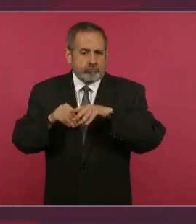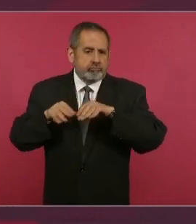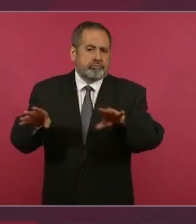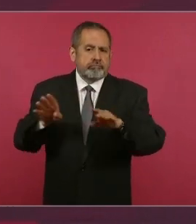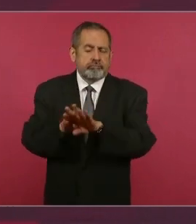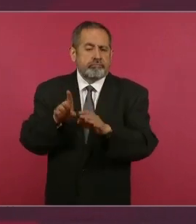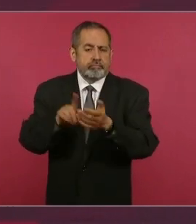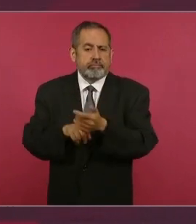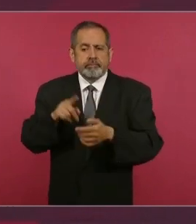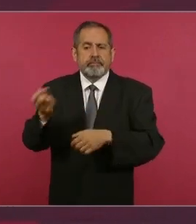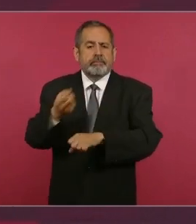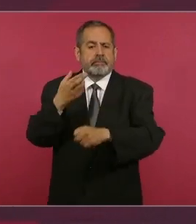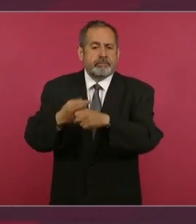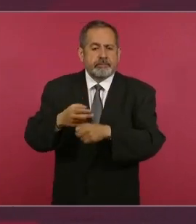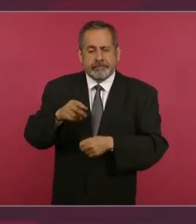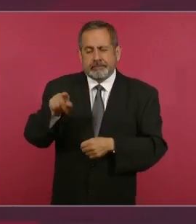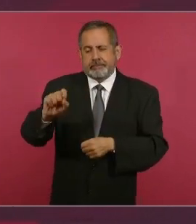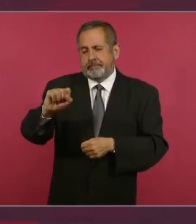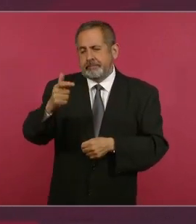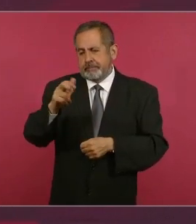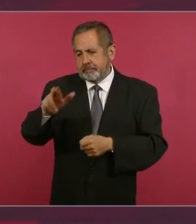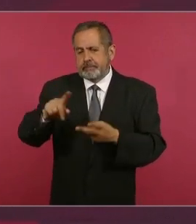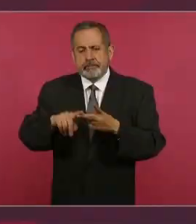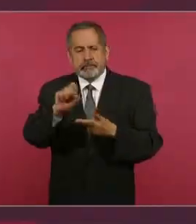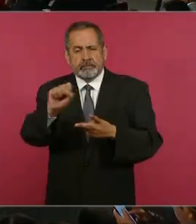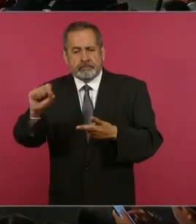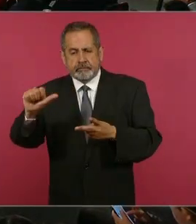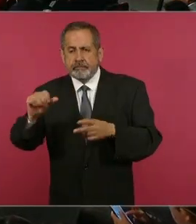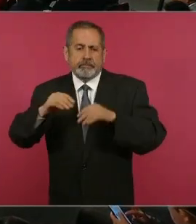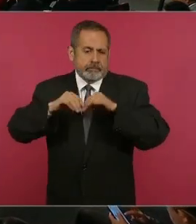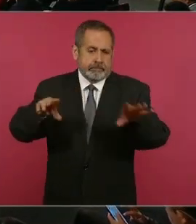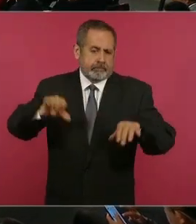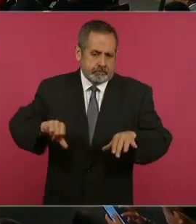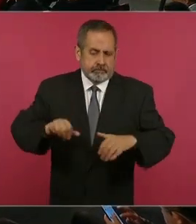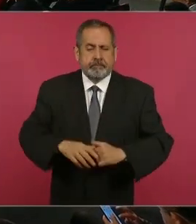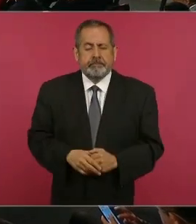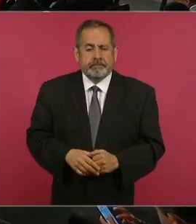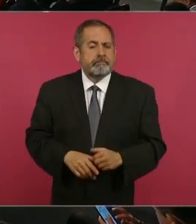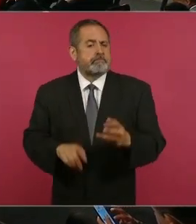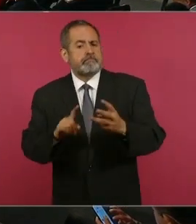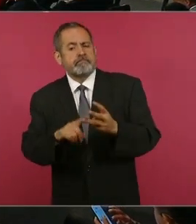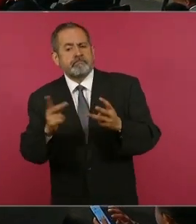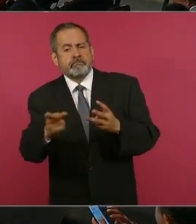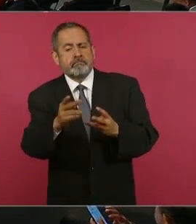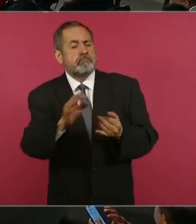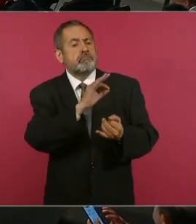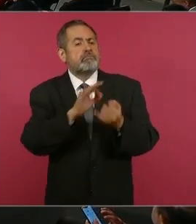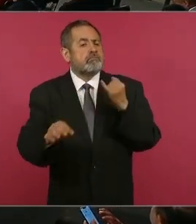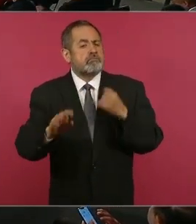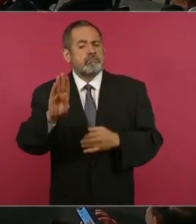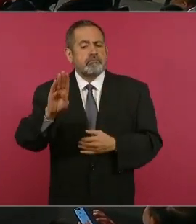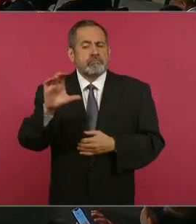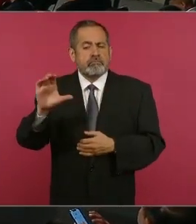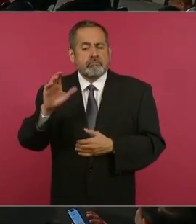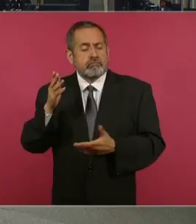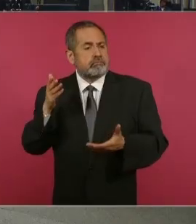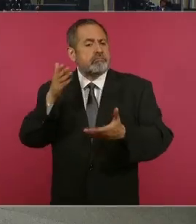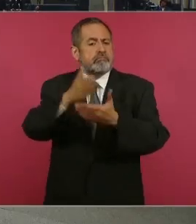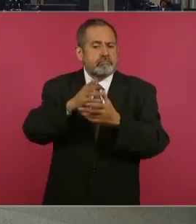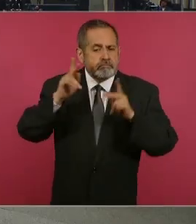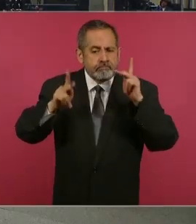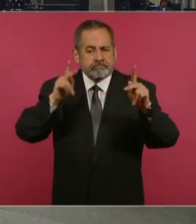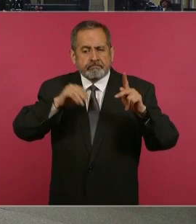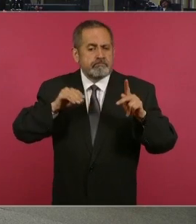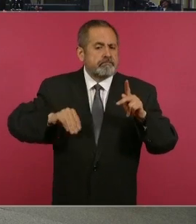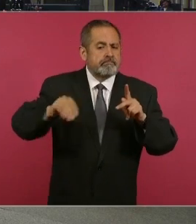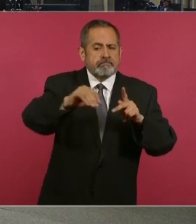como de salud pública. Y, presidente, nada más ya por último, su gira a Baja California, si nos puede adelantar la agenda,